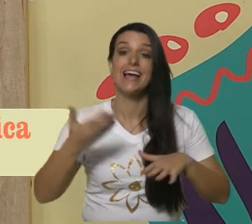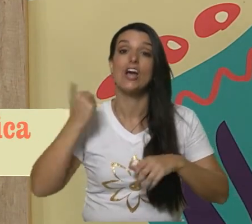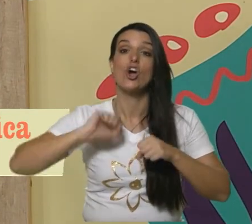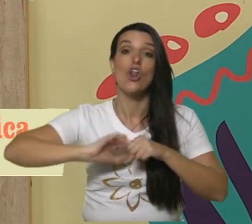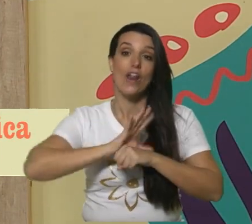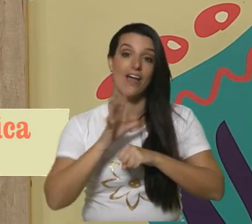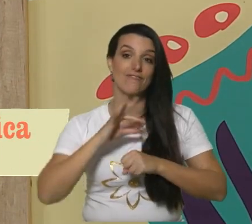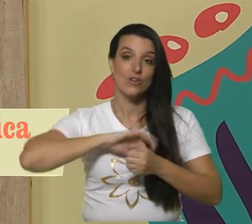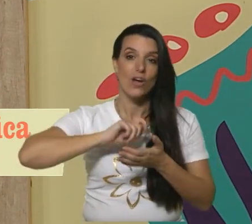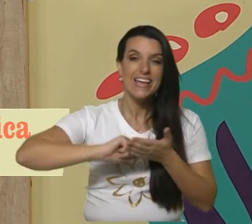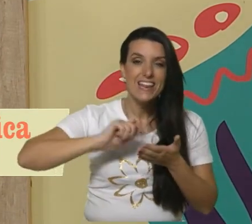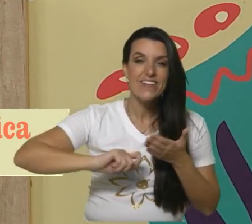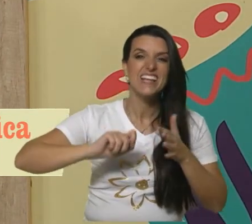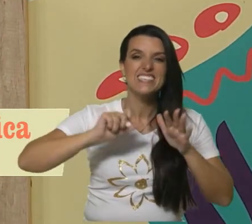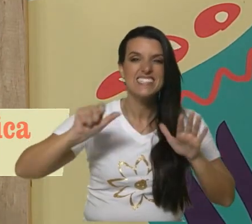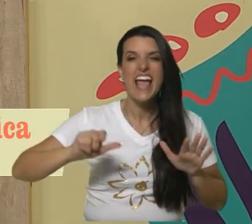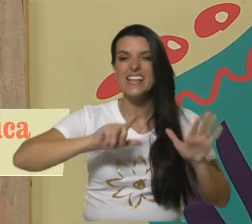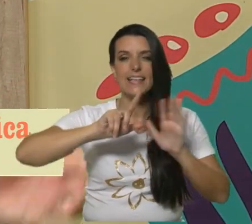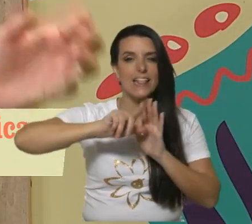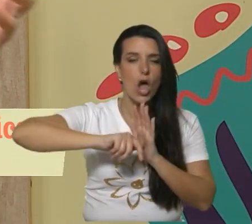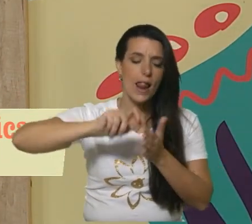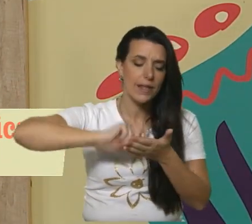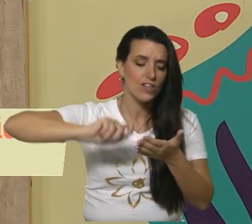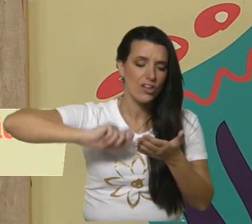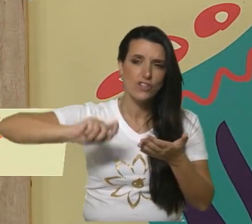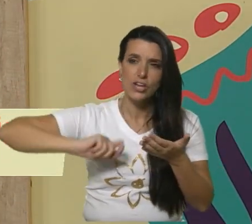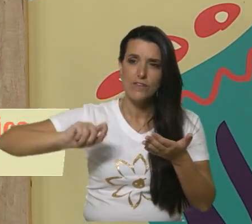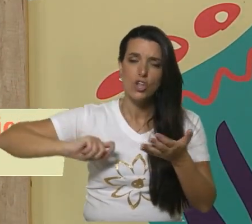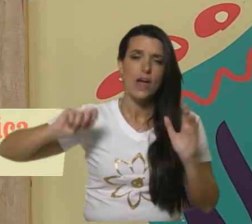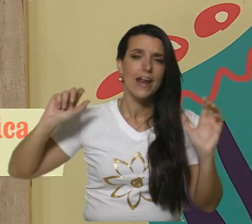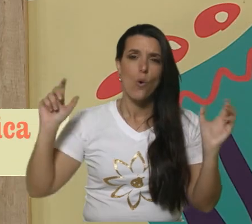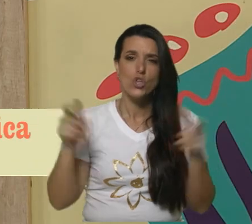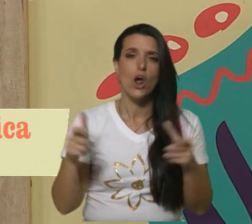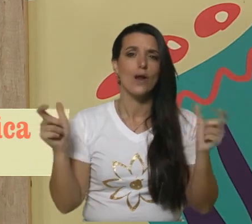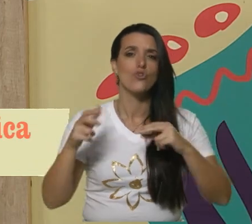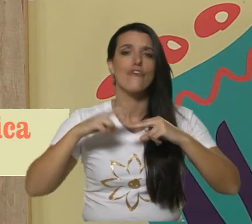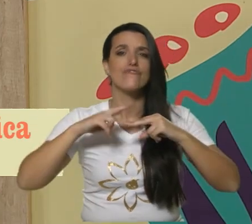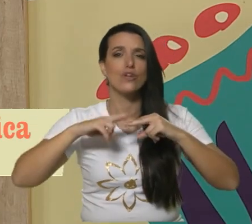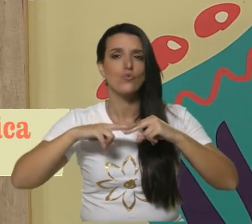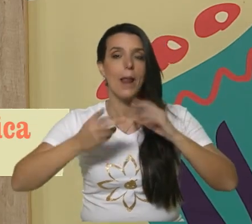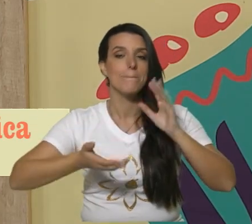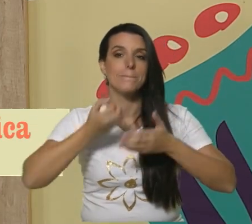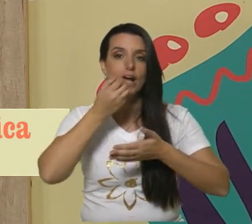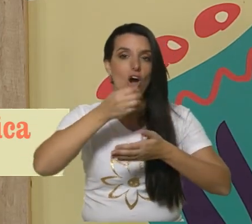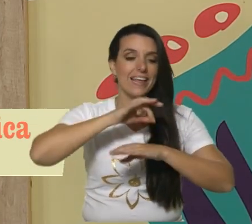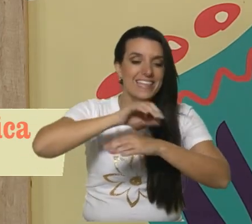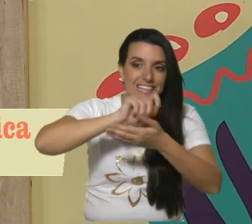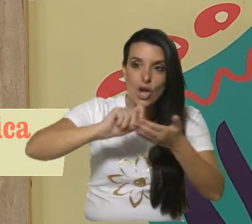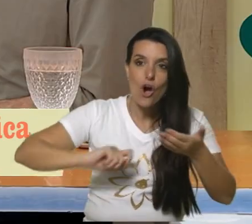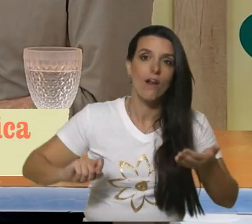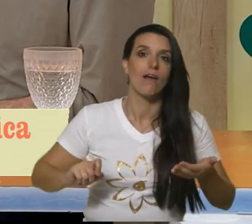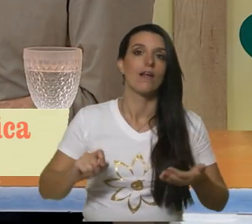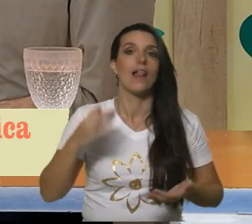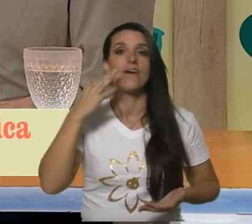cual estábamos 5co se 7 horas frente y escribiendo y haciendo reuniones virtuales para poder ir fortaleciendo ese guion y quedó la verdad que quedó muy